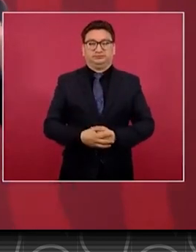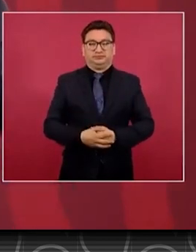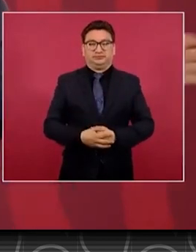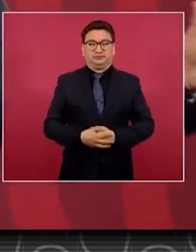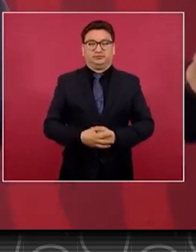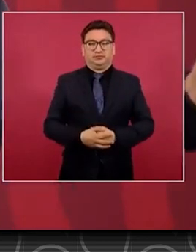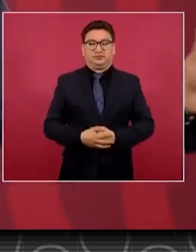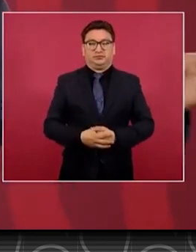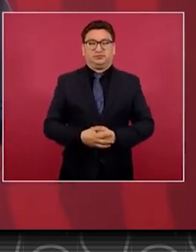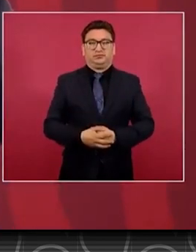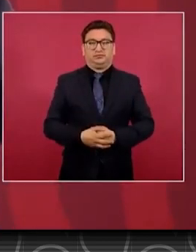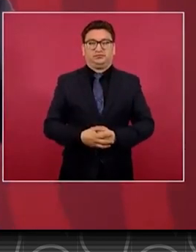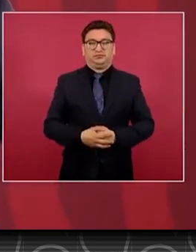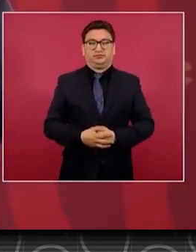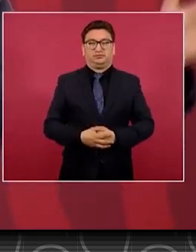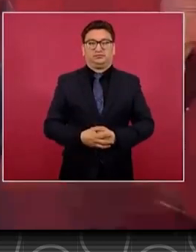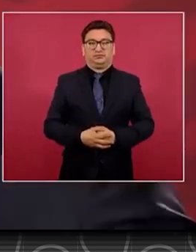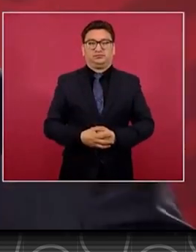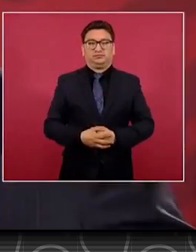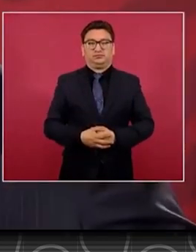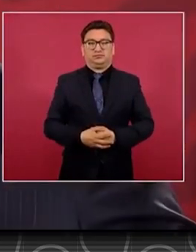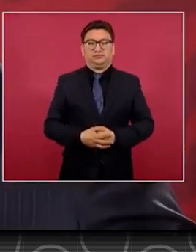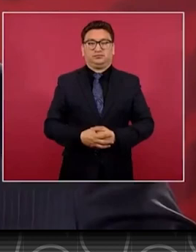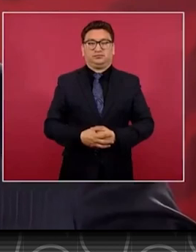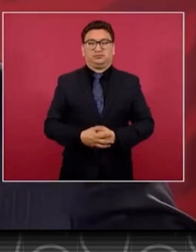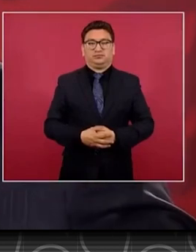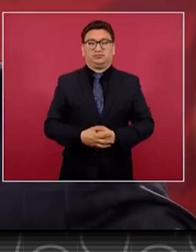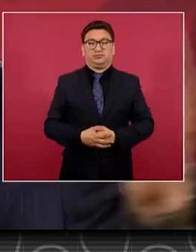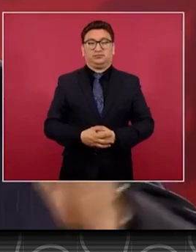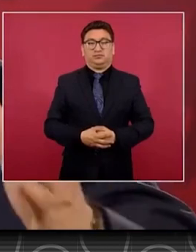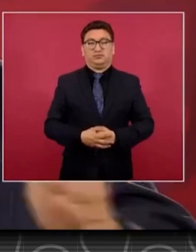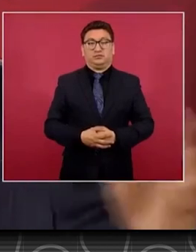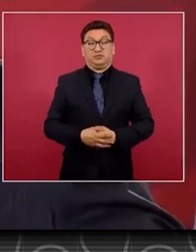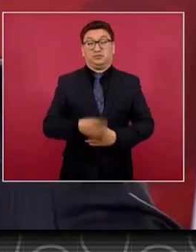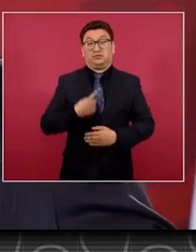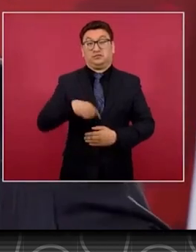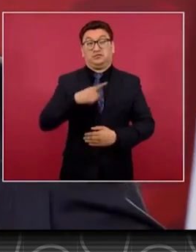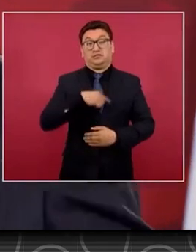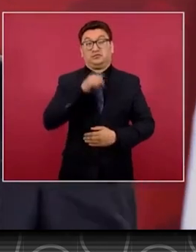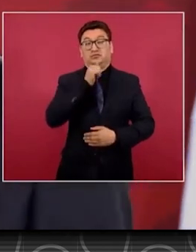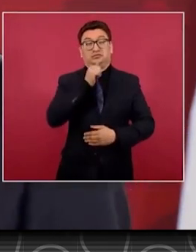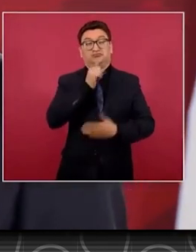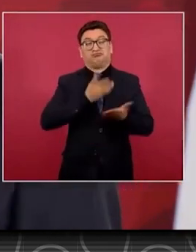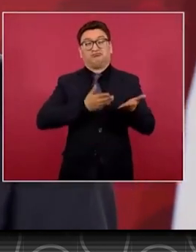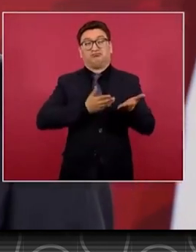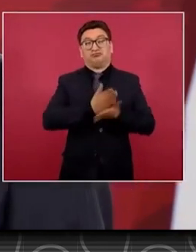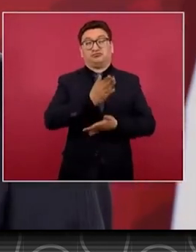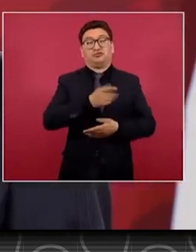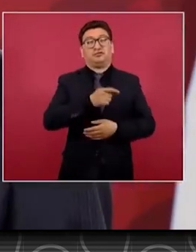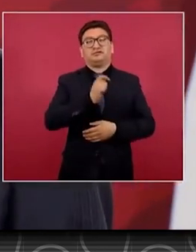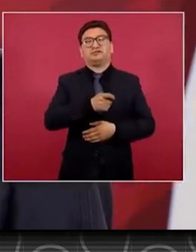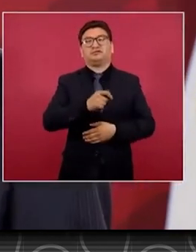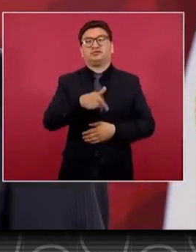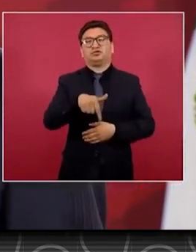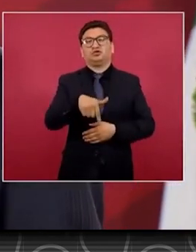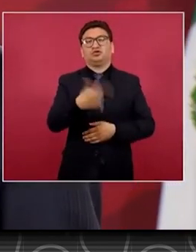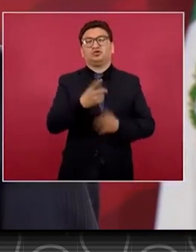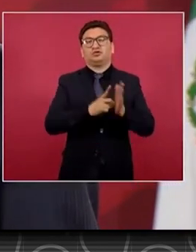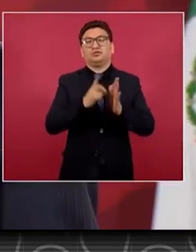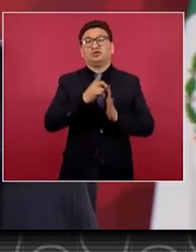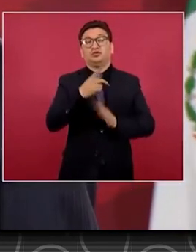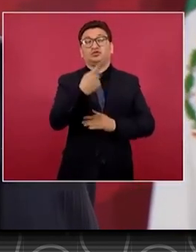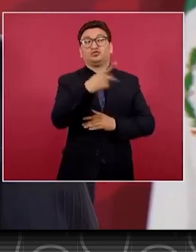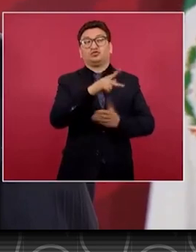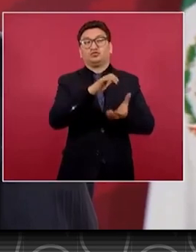sin meternos en los 12 departamentos que tiene su